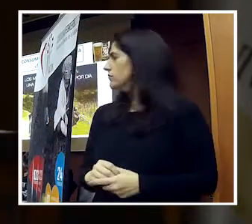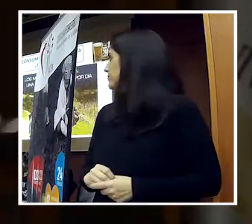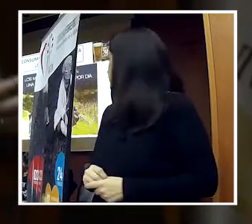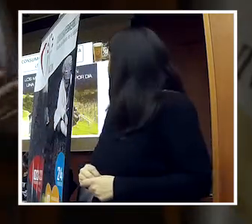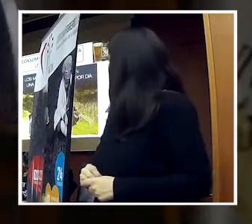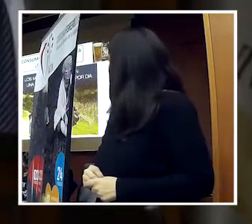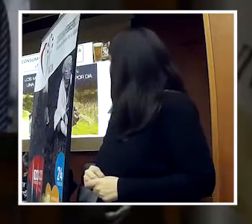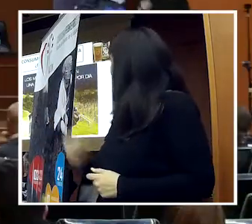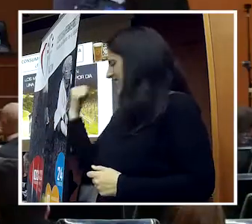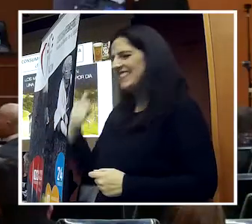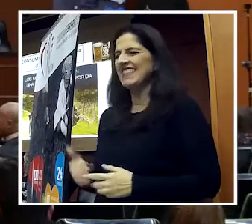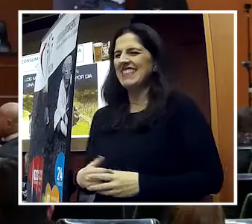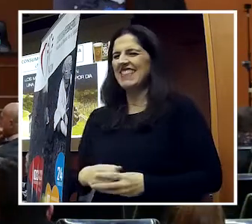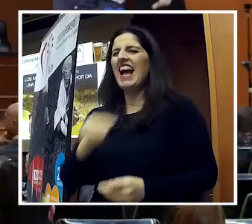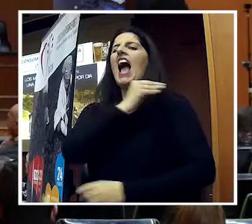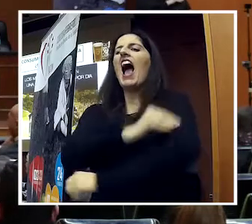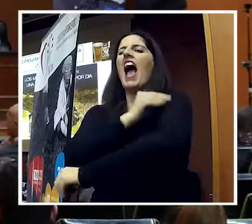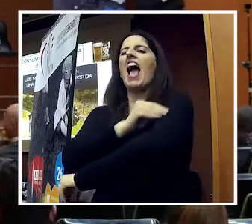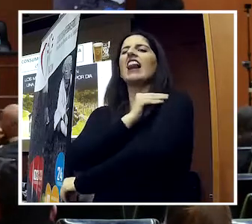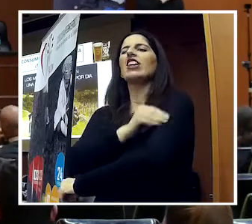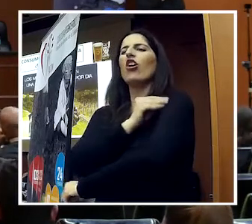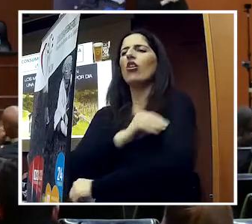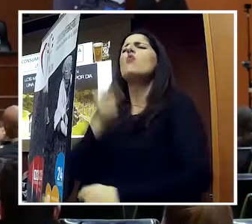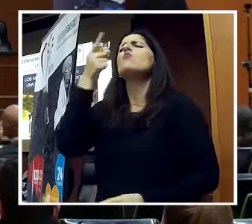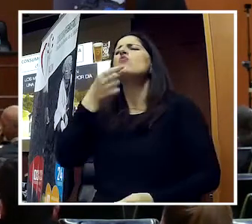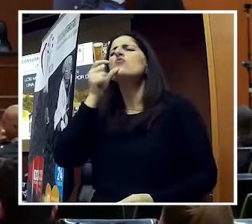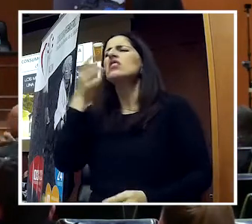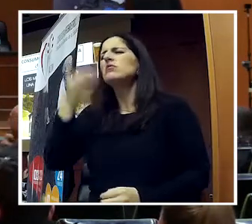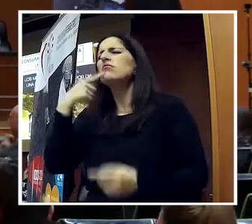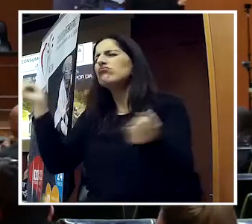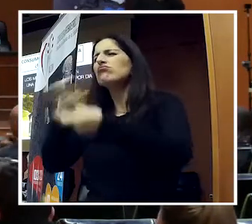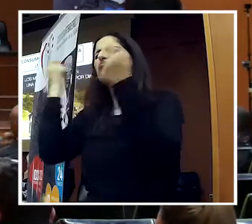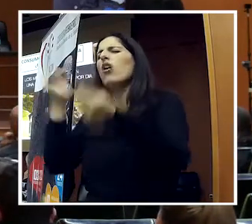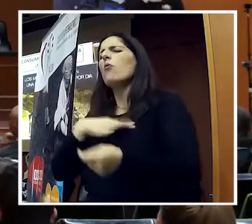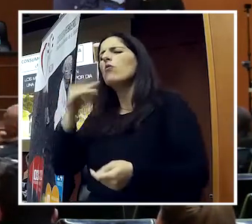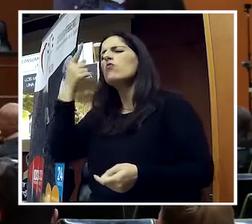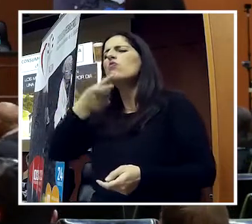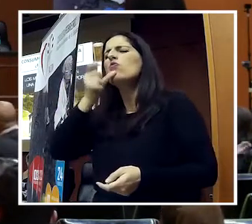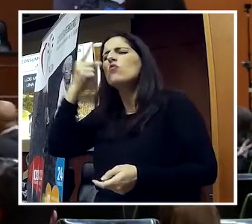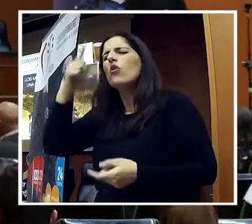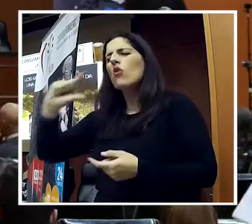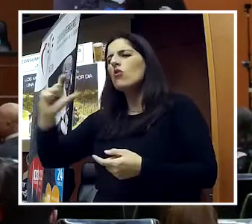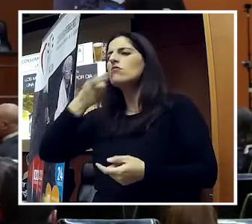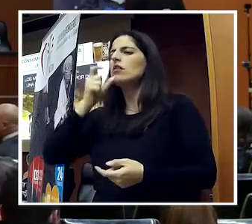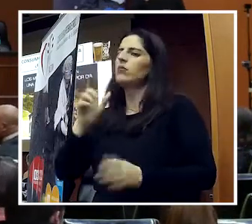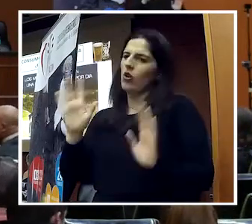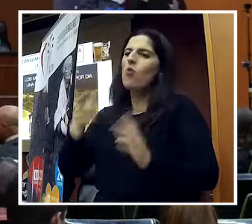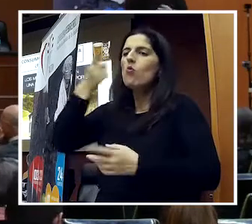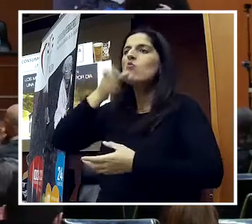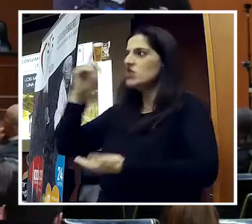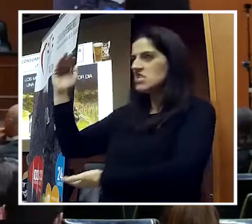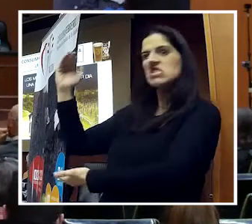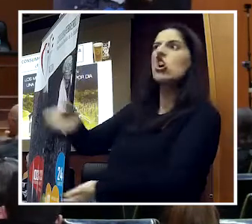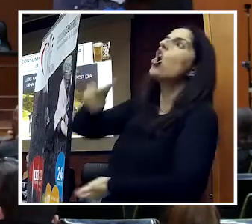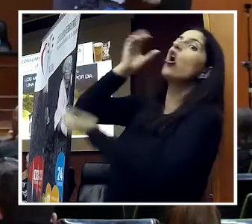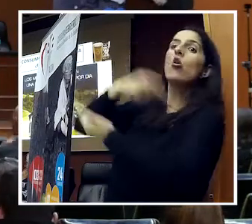¿Qué hacemos con el alcohol? Una copita, ¿no? Pero claro, por eso digo que es muy importante que sepamos qué estamos tomando, ¿no? Porque como el